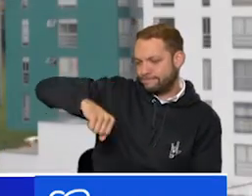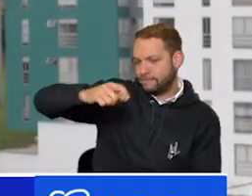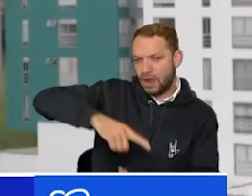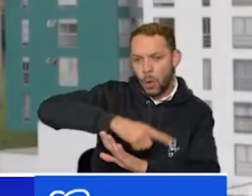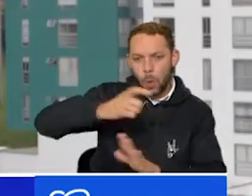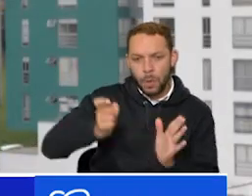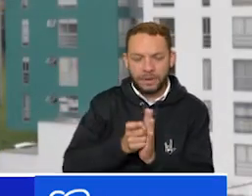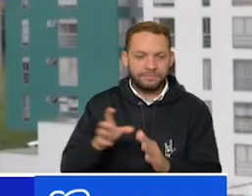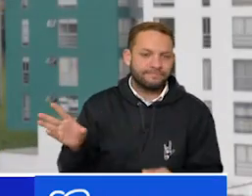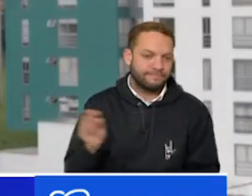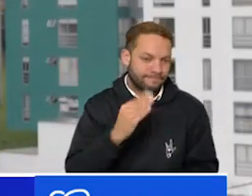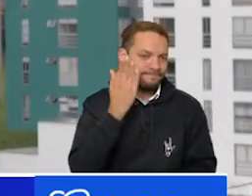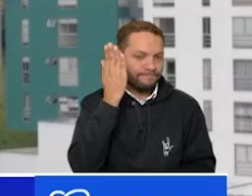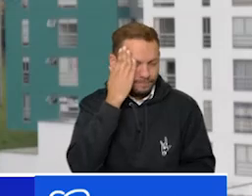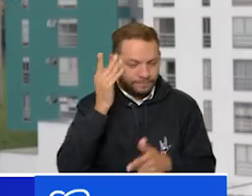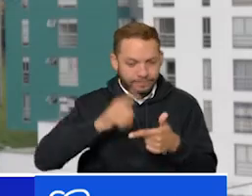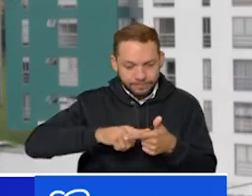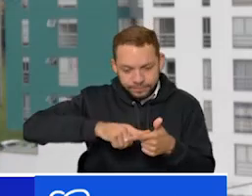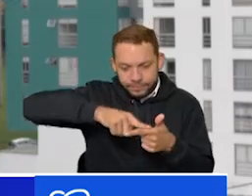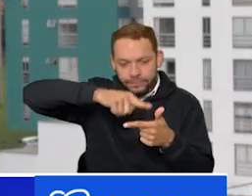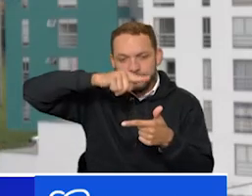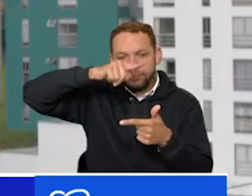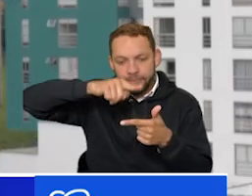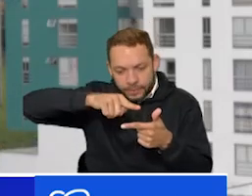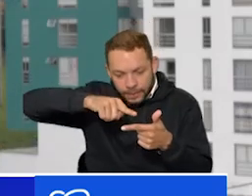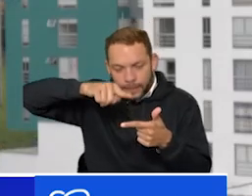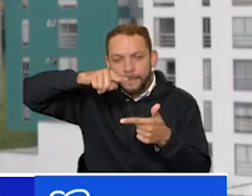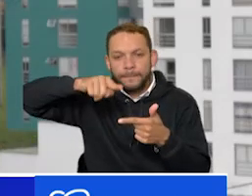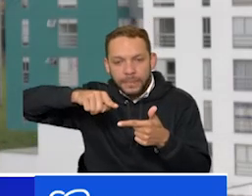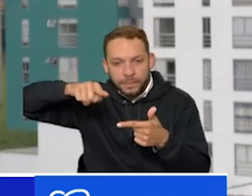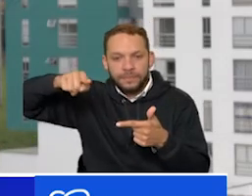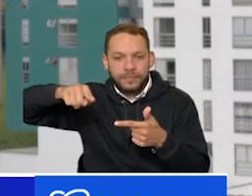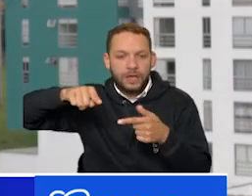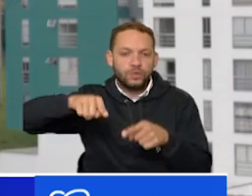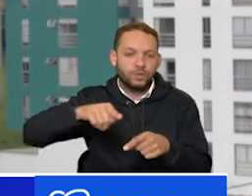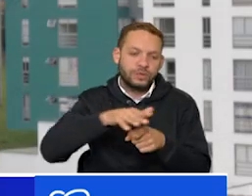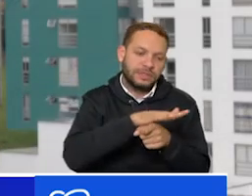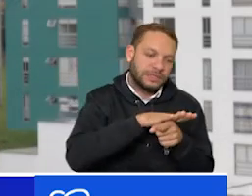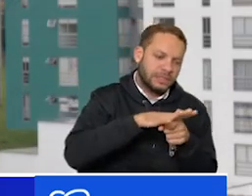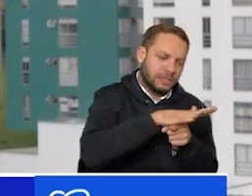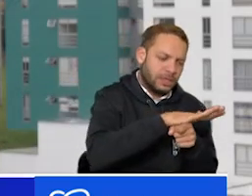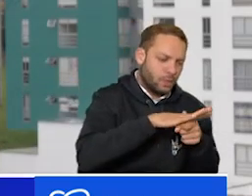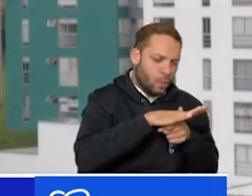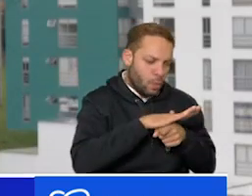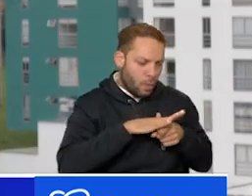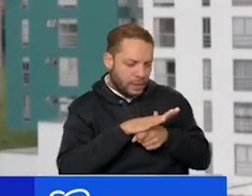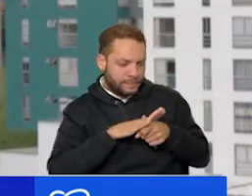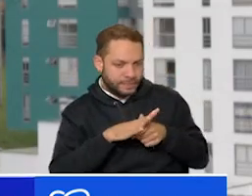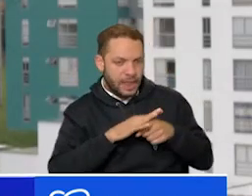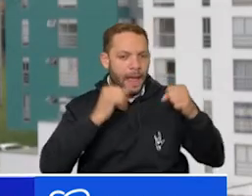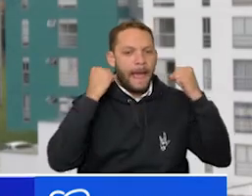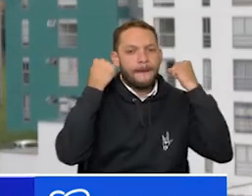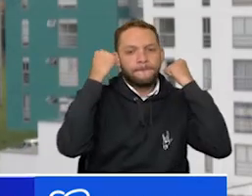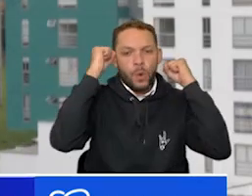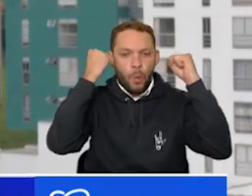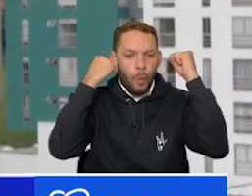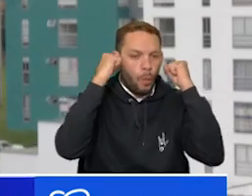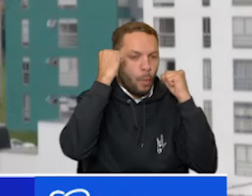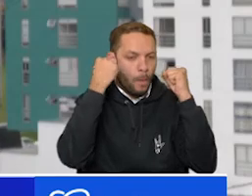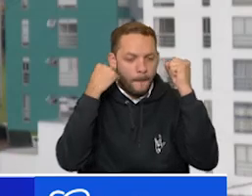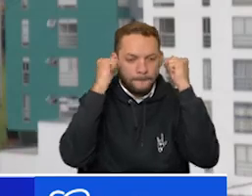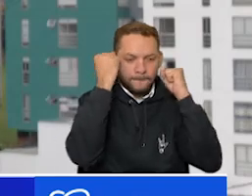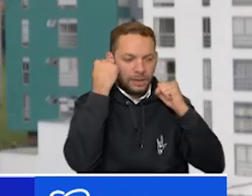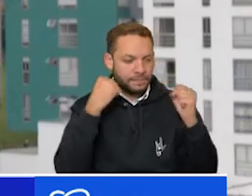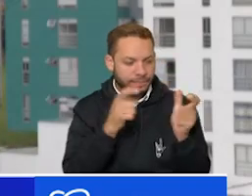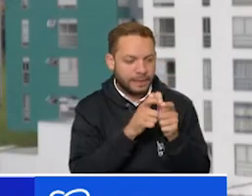conocido el pico respiratorio por el que estamos pasando, que es una situación que ha sido preocupante por el aumento en la cantidad